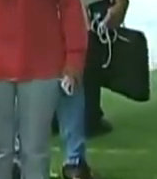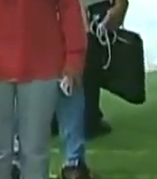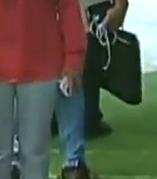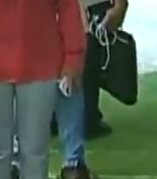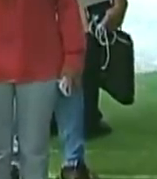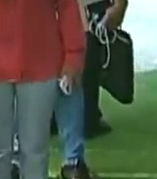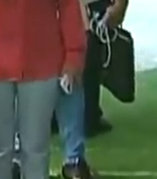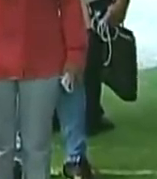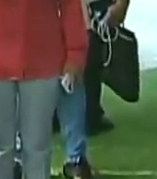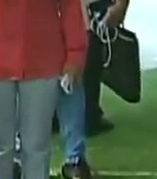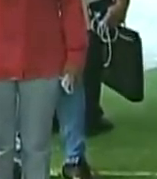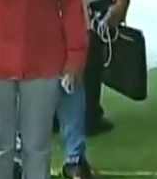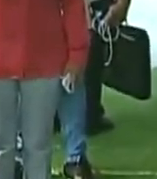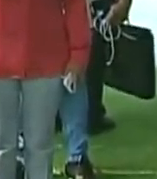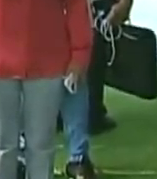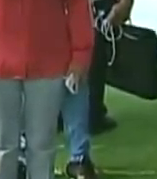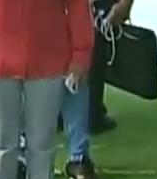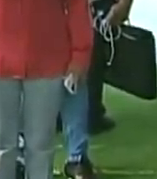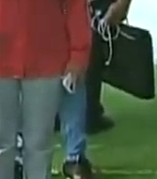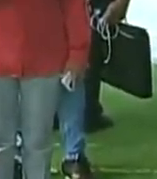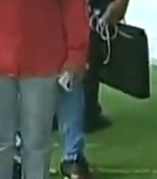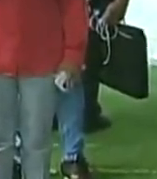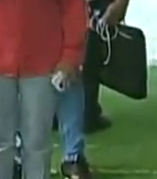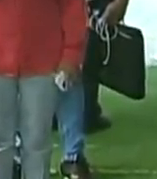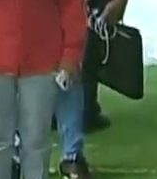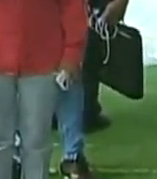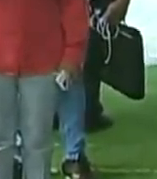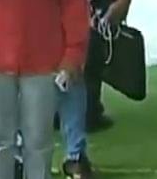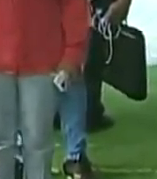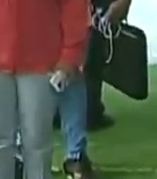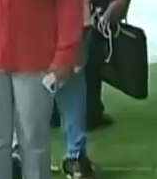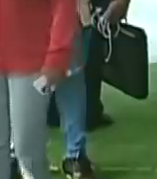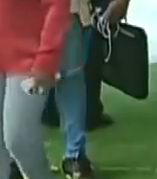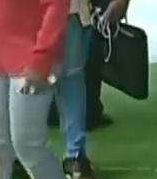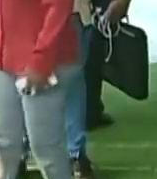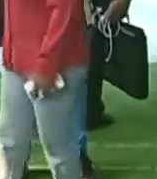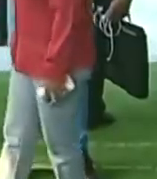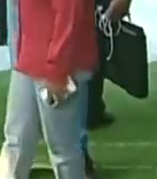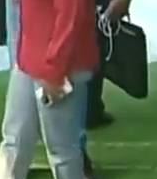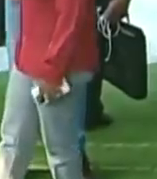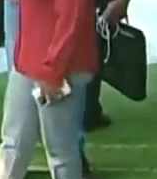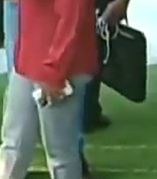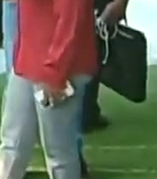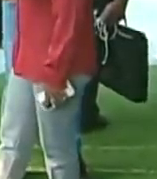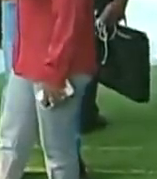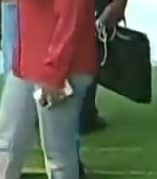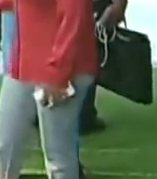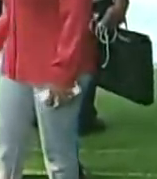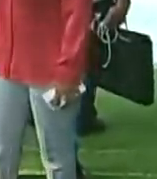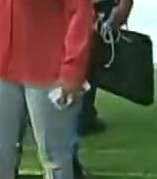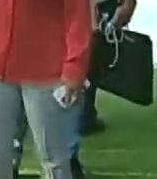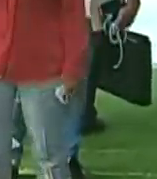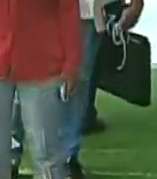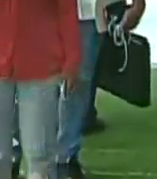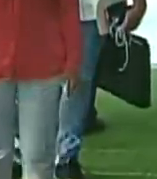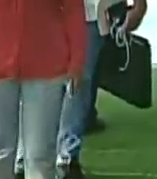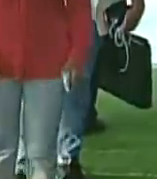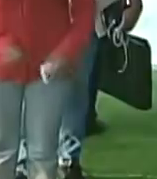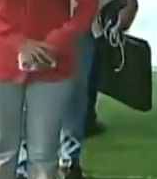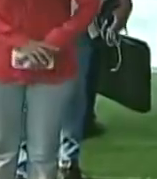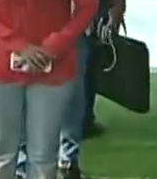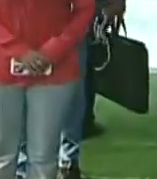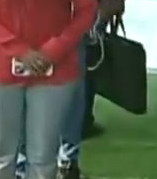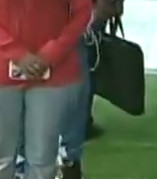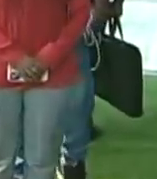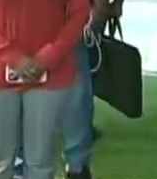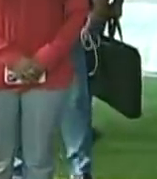vamos a ver precisamente lo que es el sistema nuevo, y especial que estamos